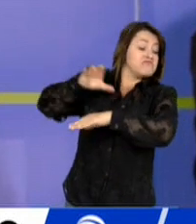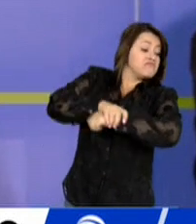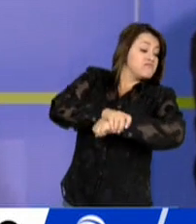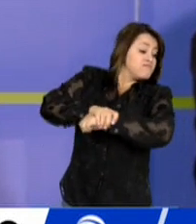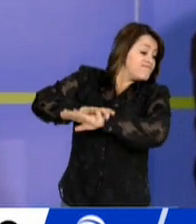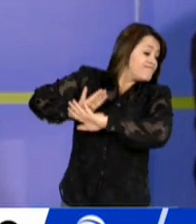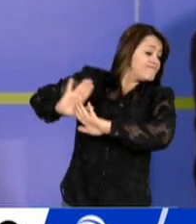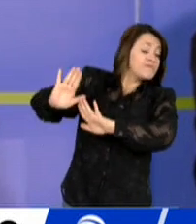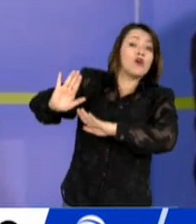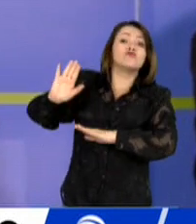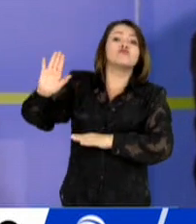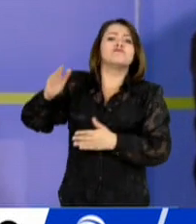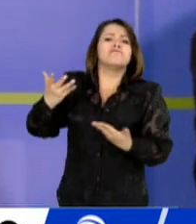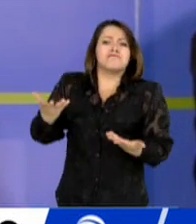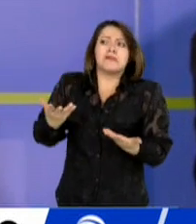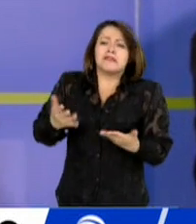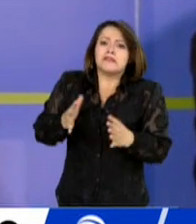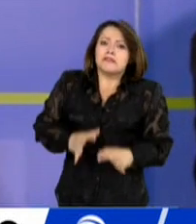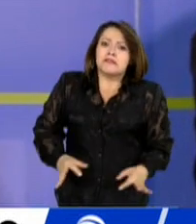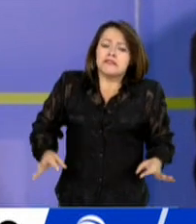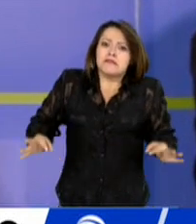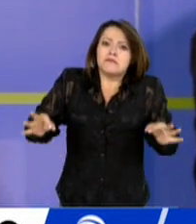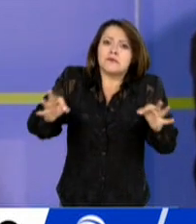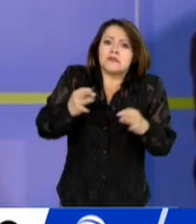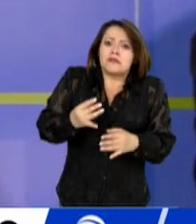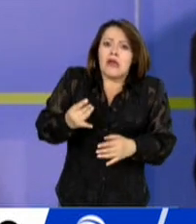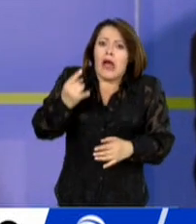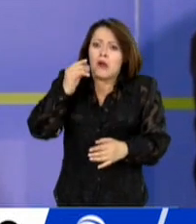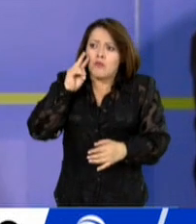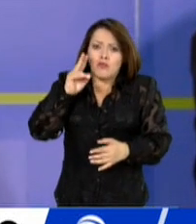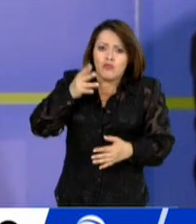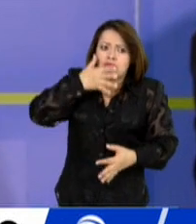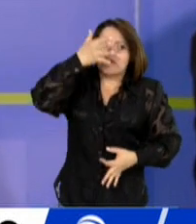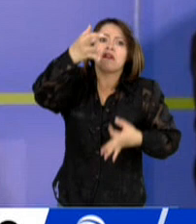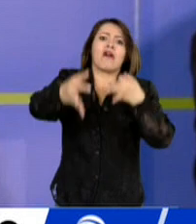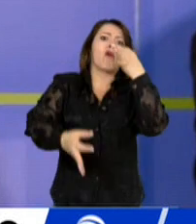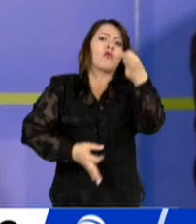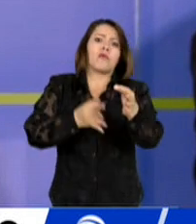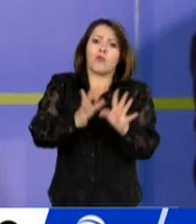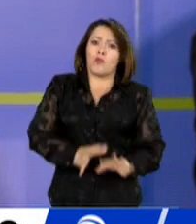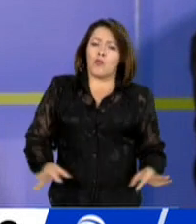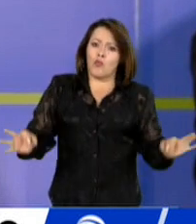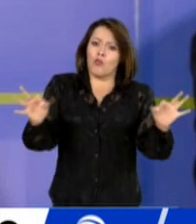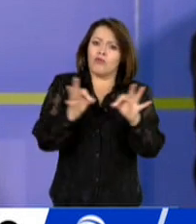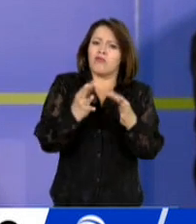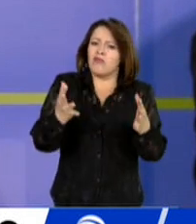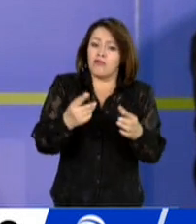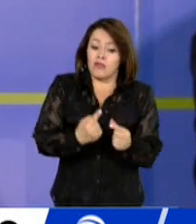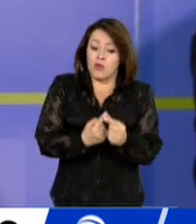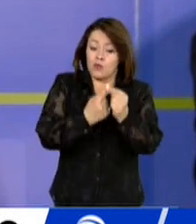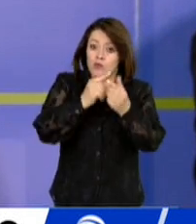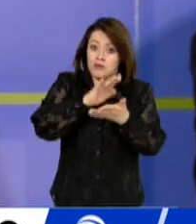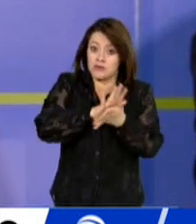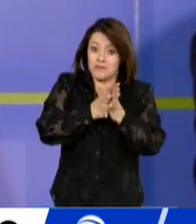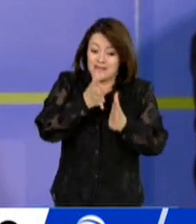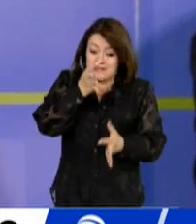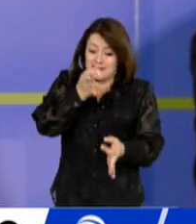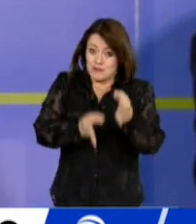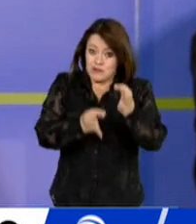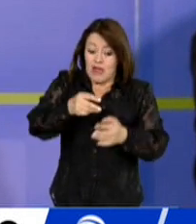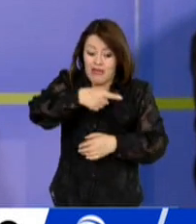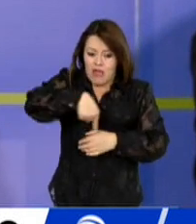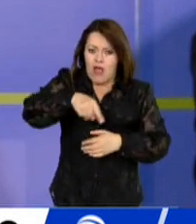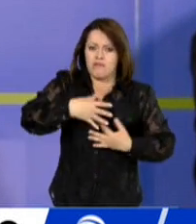indebida, poniéndola en conocimiento de las autoridades competentes. Reiterar, como ya lo ha dicho el señor presidente